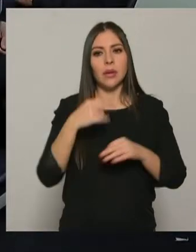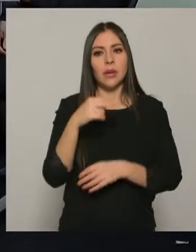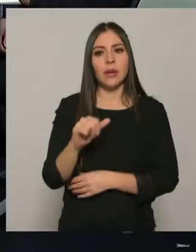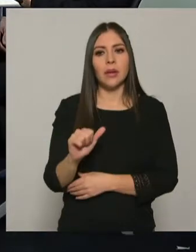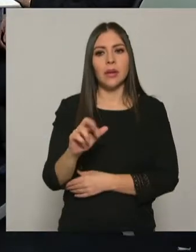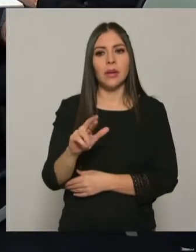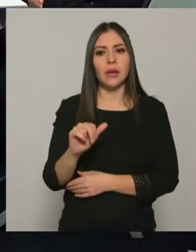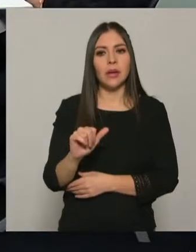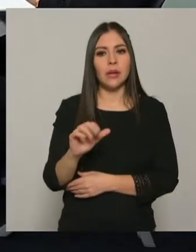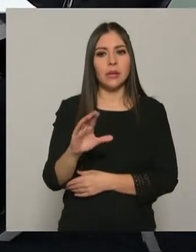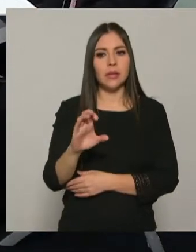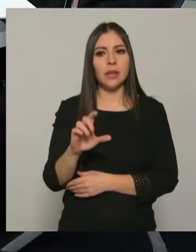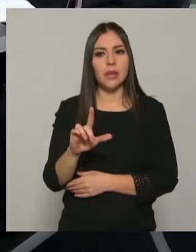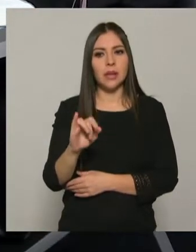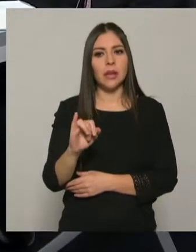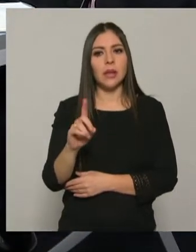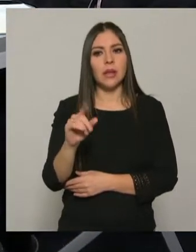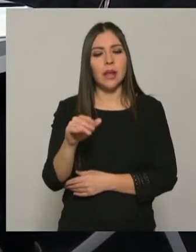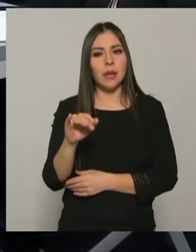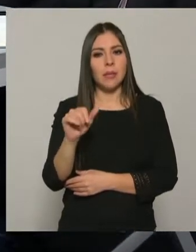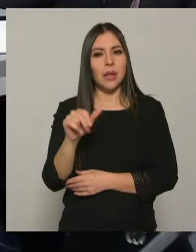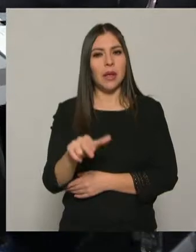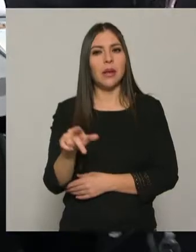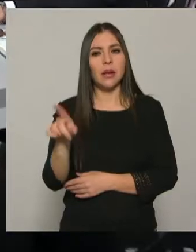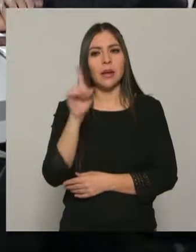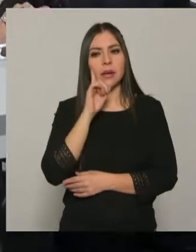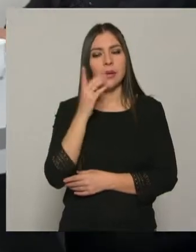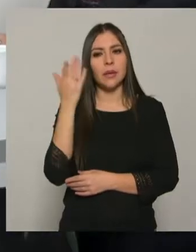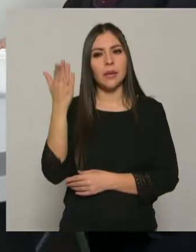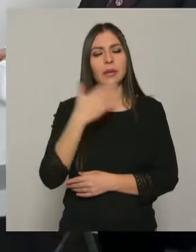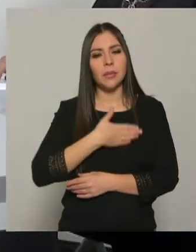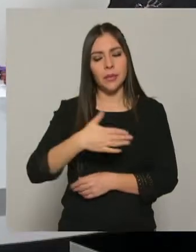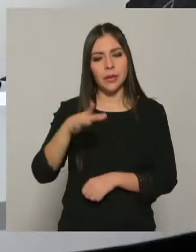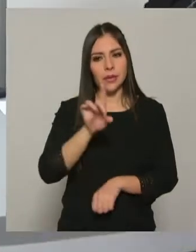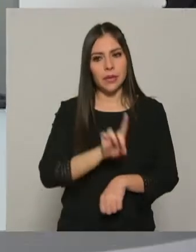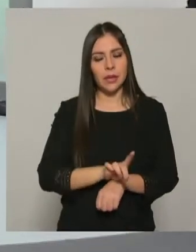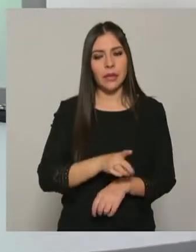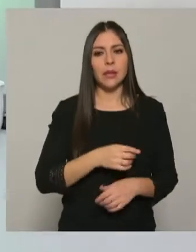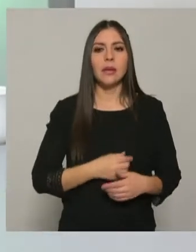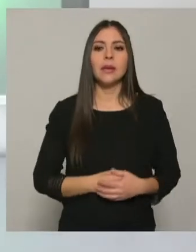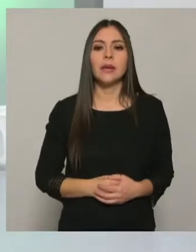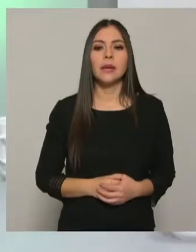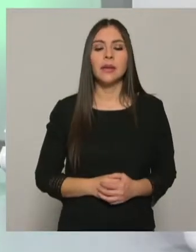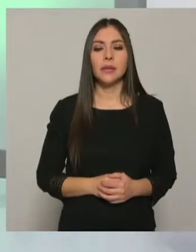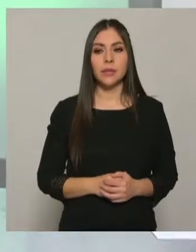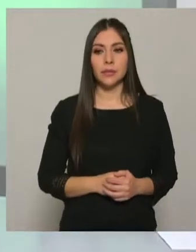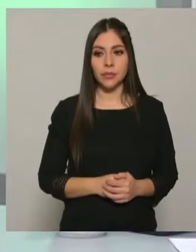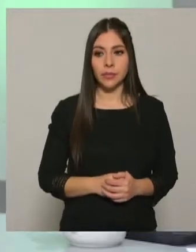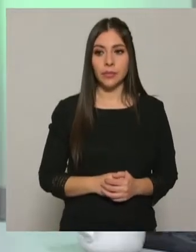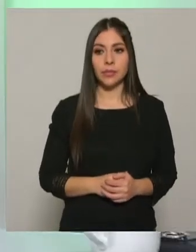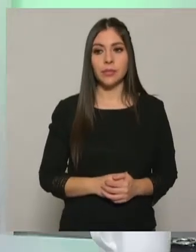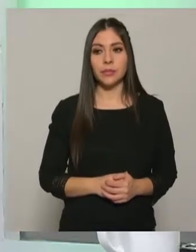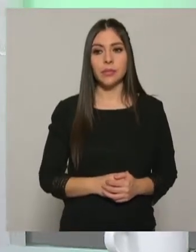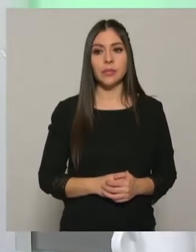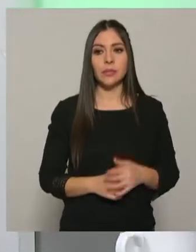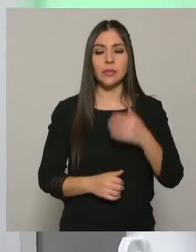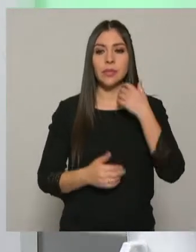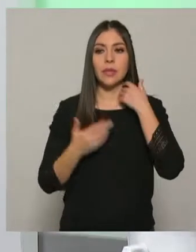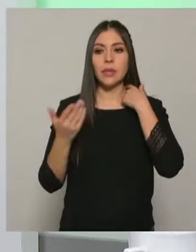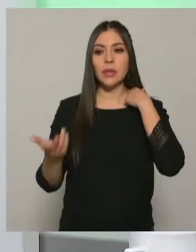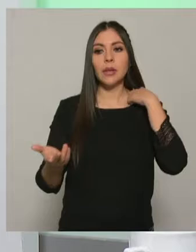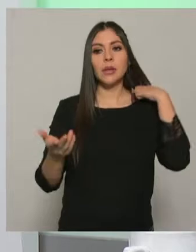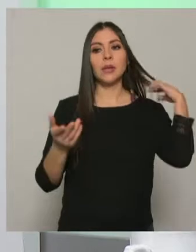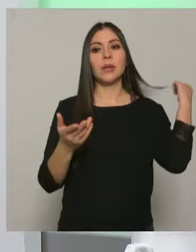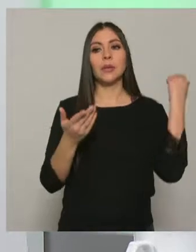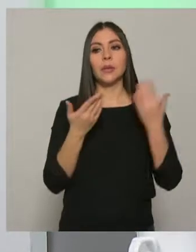del Consejo de Evaluación de la Ciudad de México. Adelante, Araceli, buenos días. Buenos días. ¿Qué tal? Pues bueno, estamos